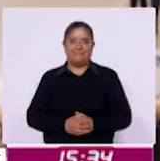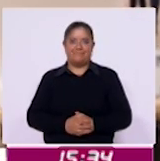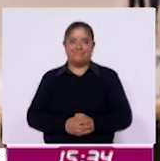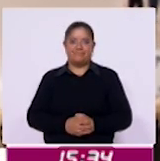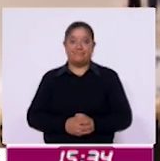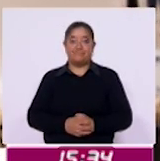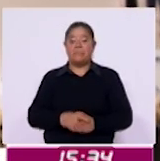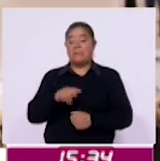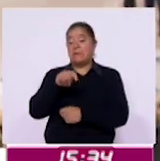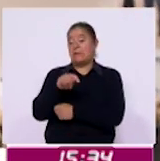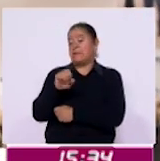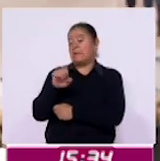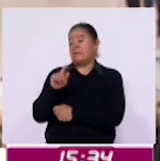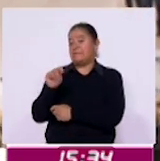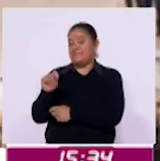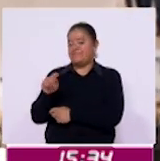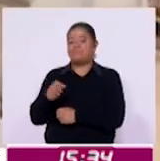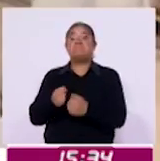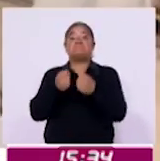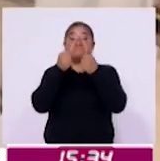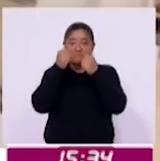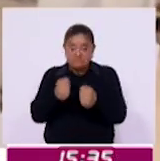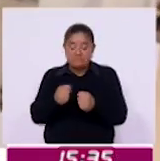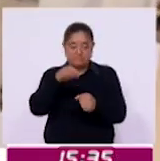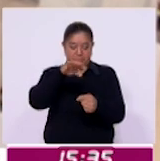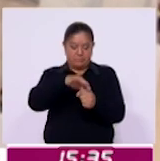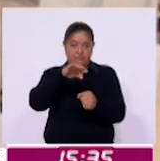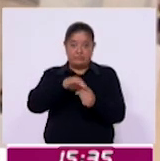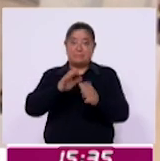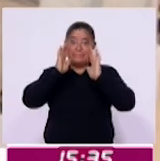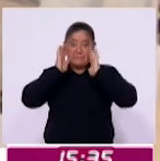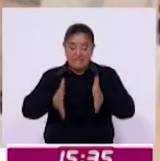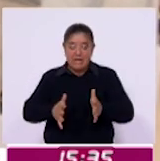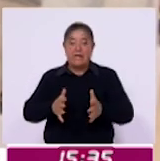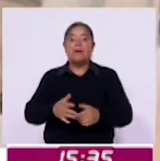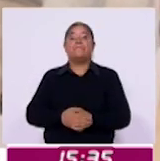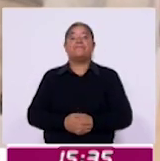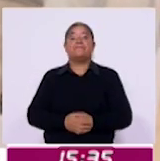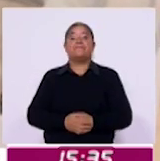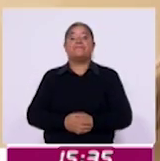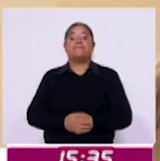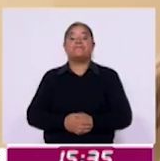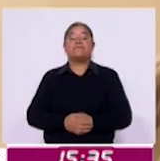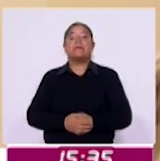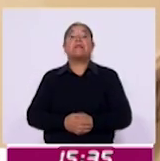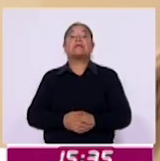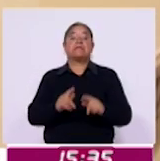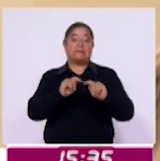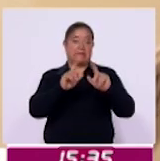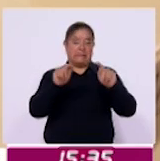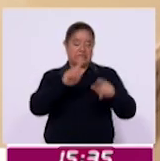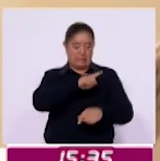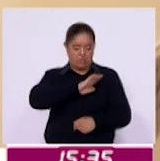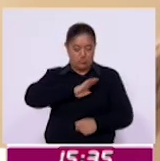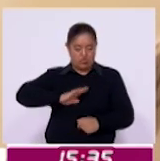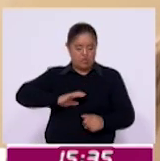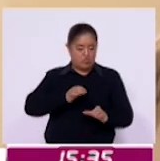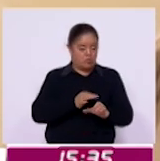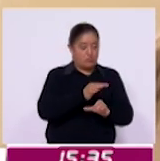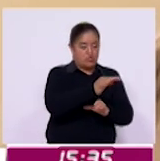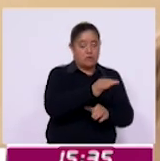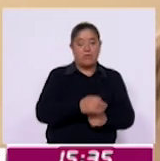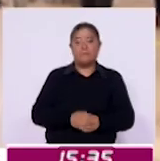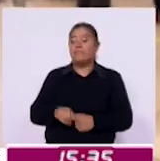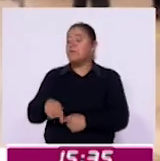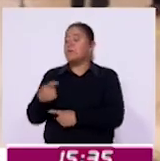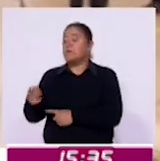El Tribunal Electoral de Tlaxcala confirmó las elecciones de la comunidad de Tepeytec en el municipio de Tlaxcala y de Olestla de Juárez